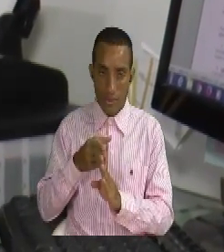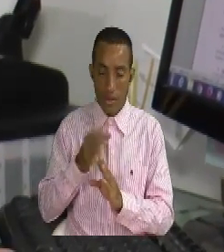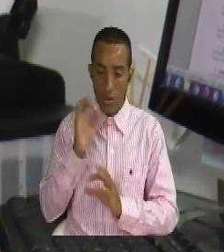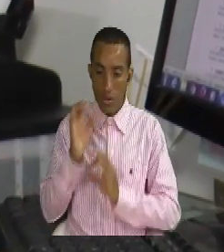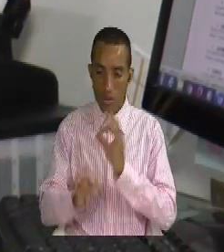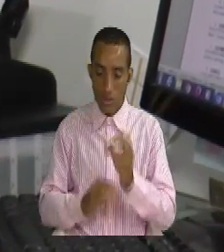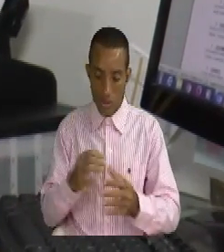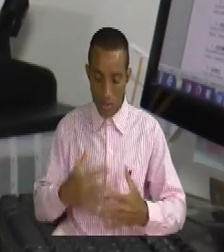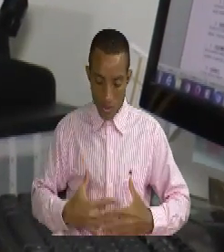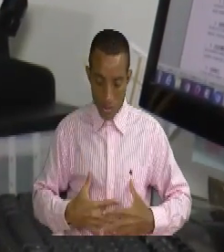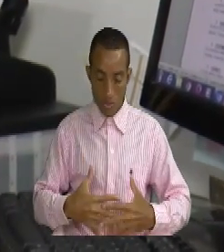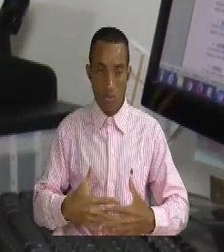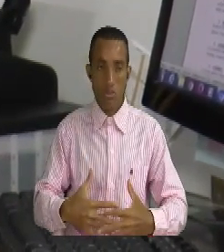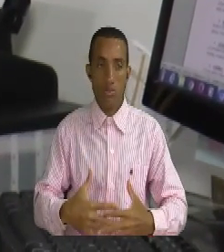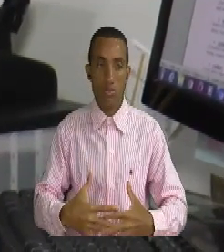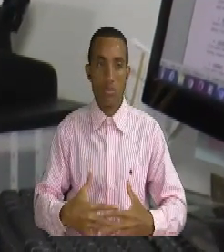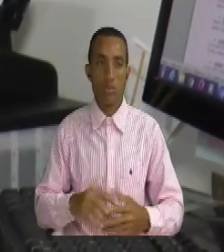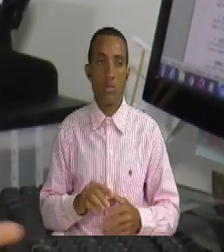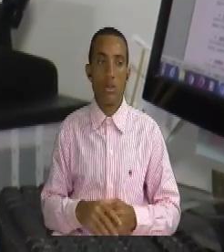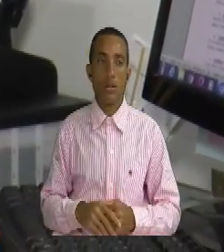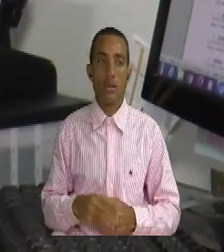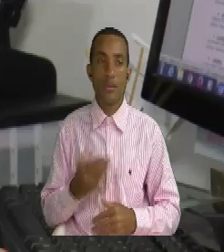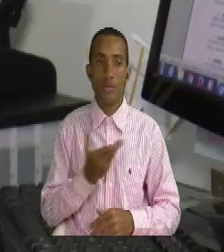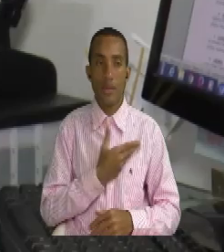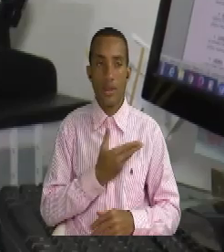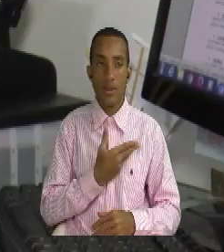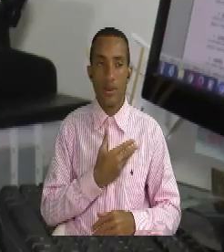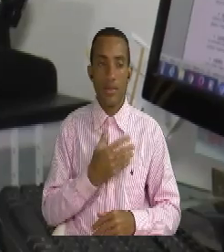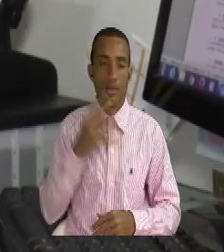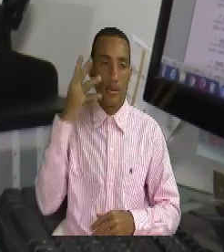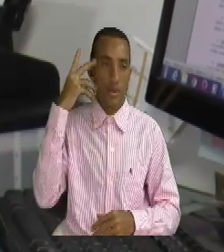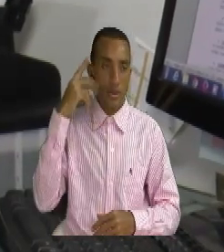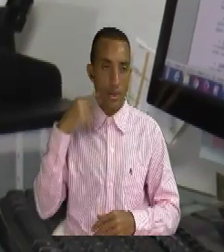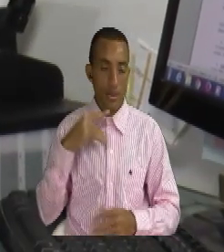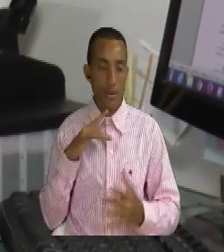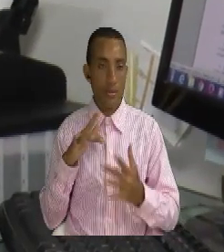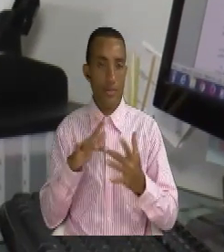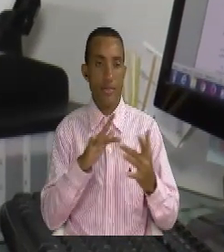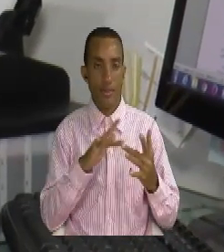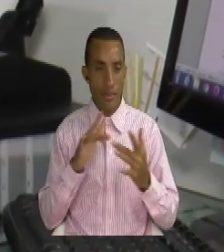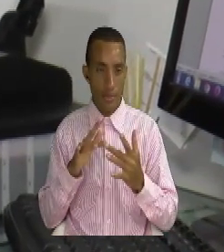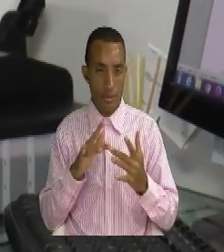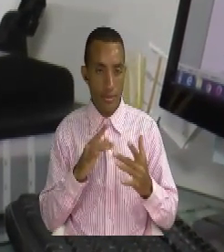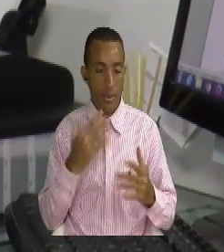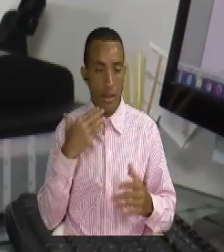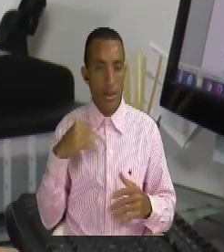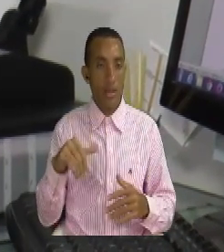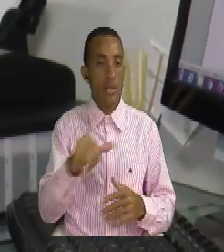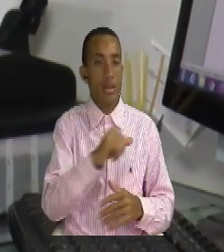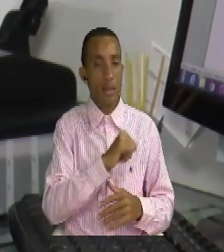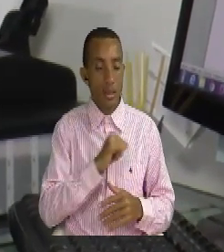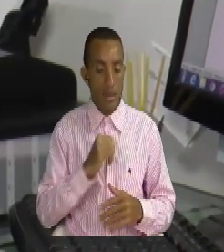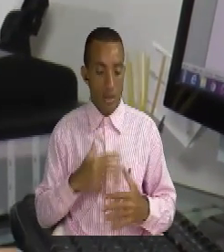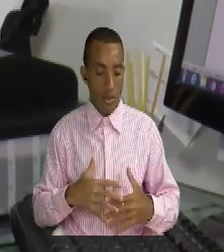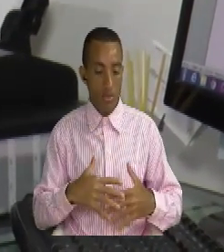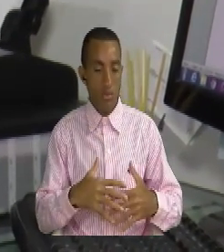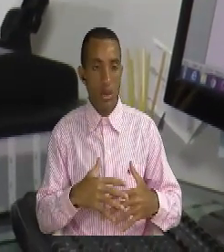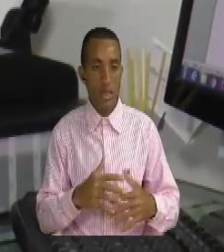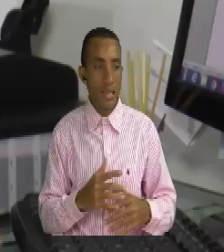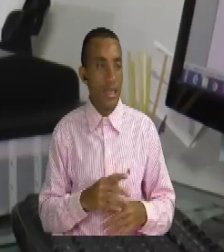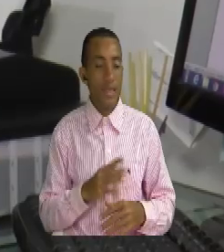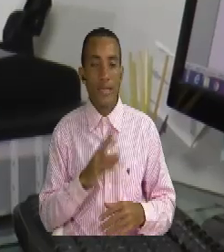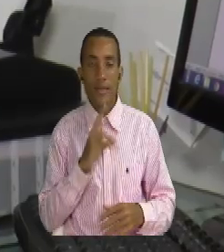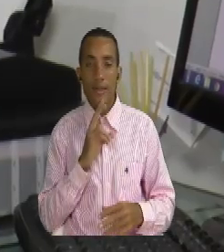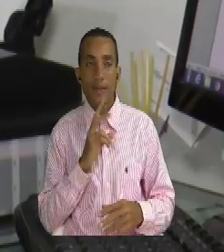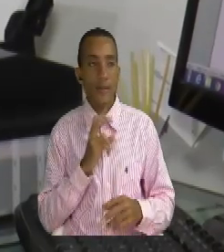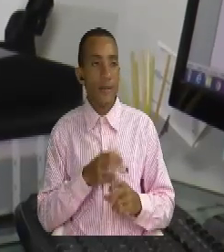como es toda nuestra área. Y ser madre nace del día a día con el contacto con las mujeres en embarazo, de ver que de pronto no hay la facilidad de acceder a